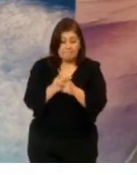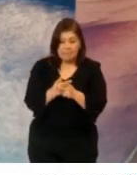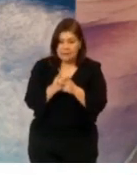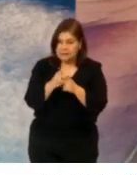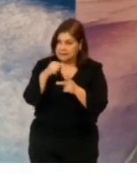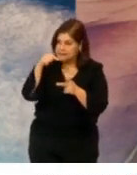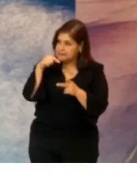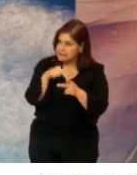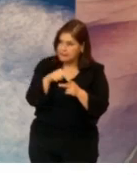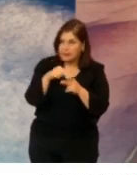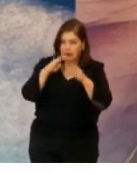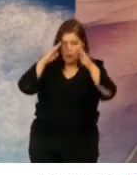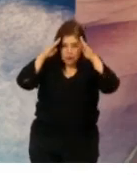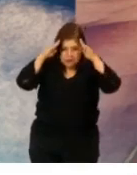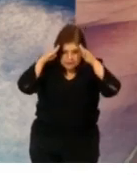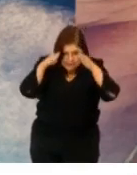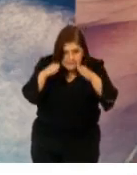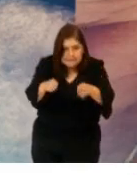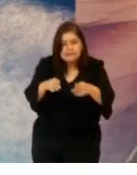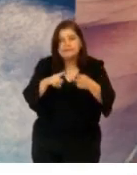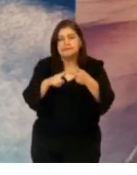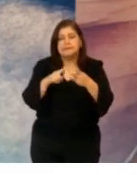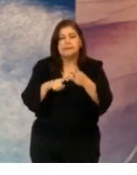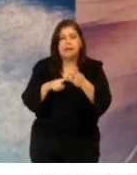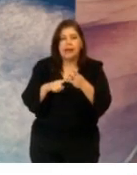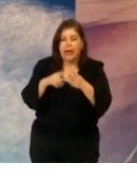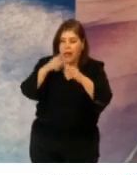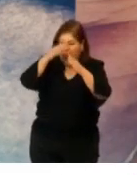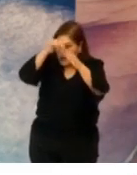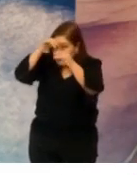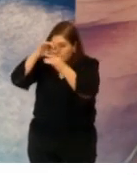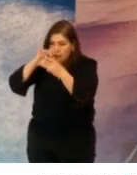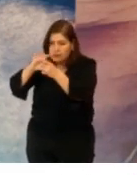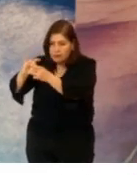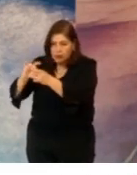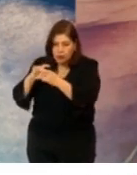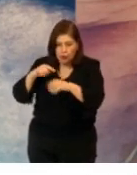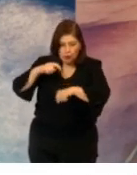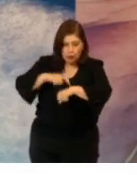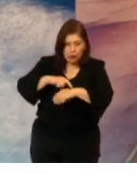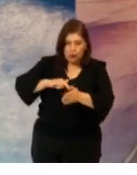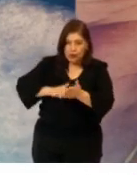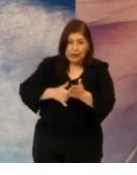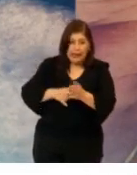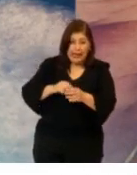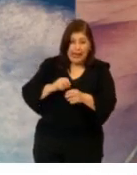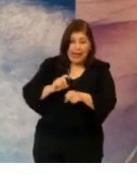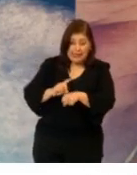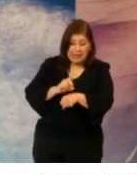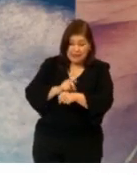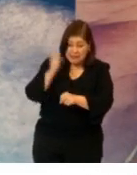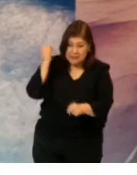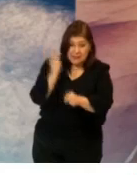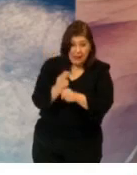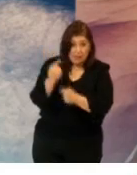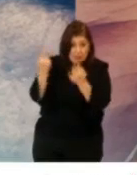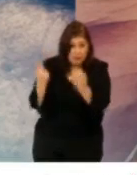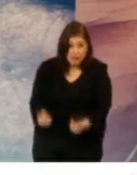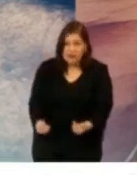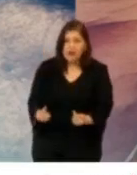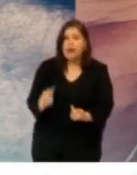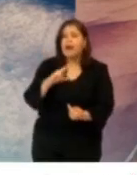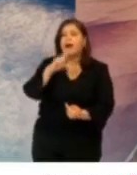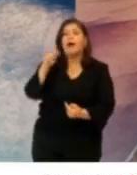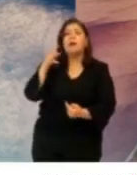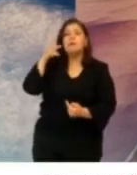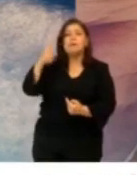la concentración y el acuerdo de los relojes no se produce desde edad temprana, no esperemos tener adolescentes